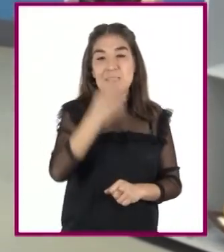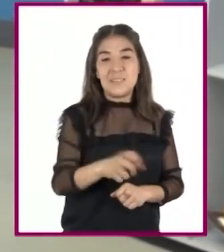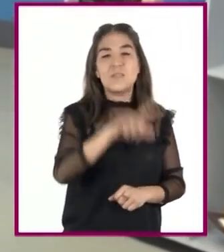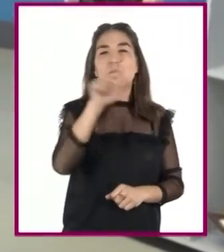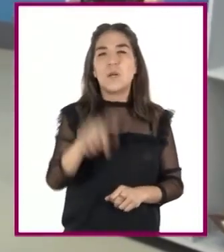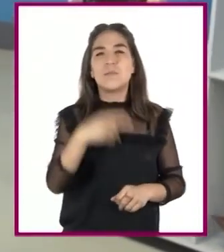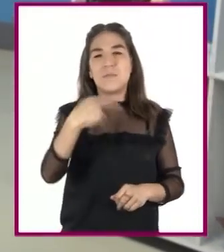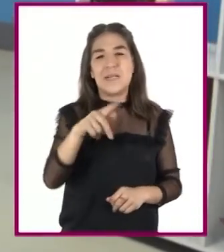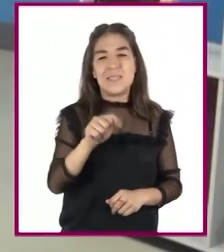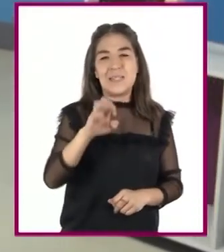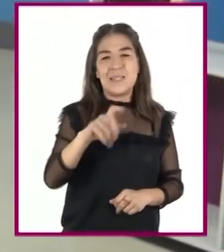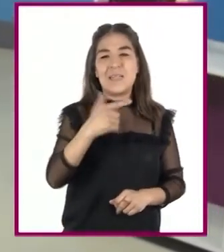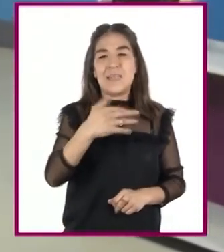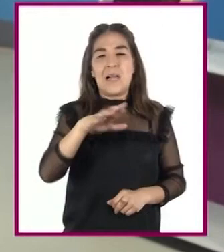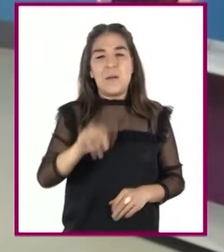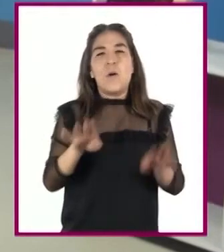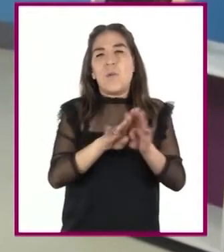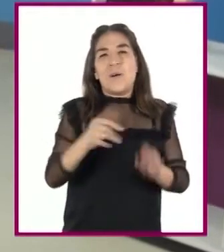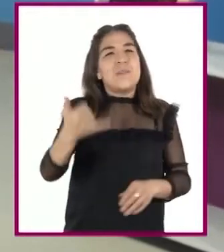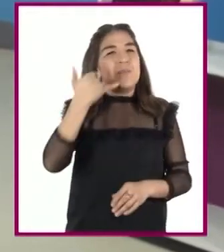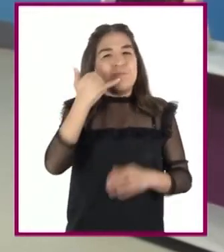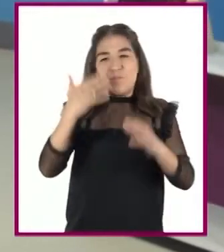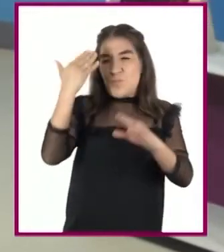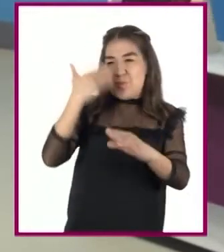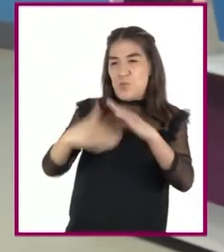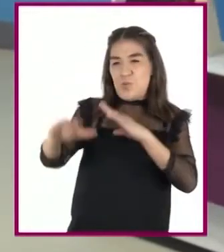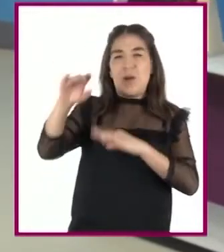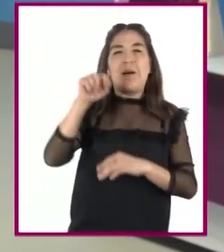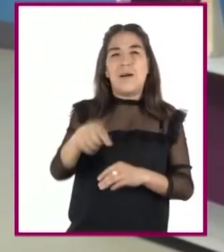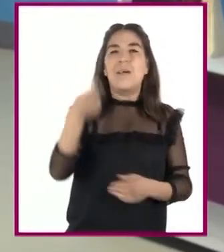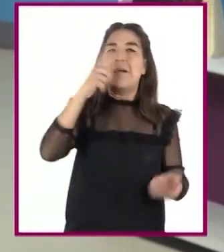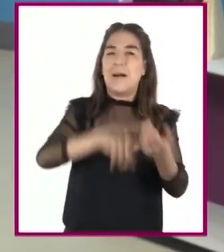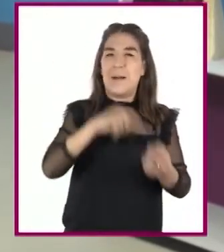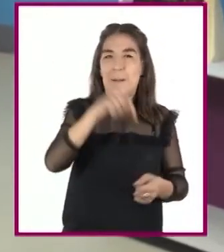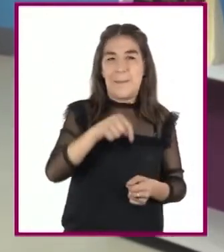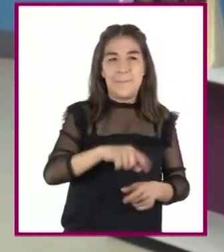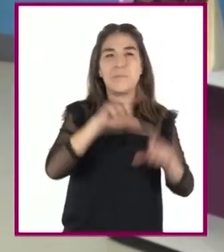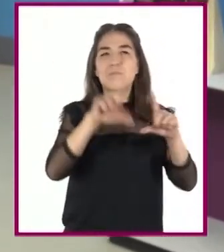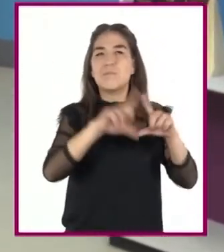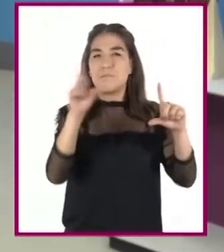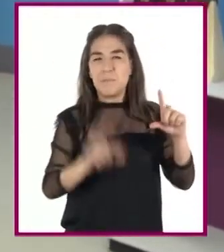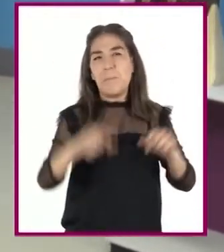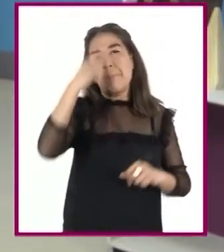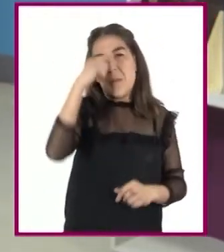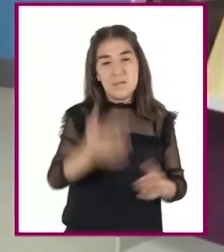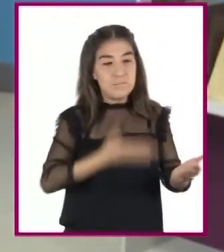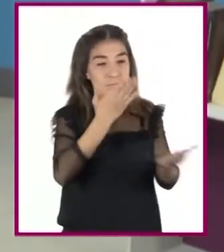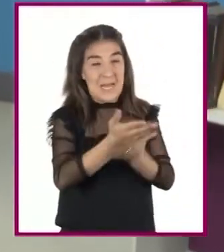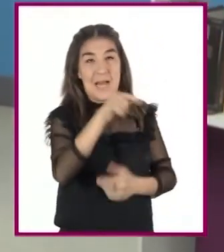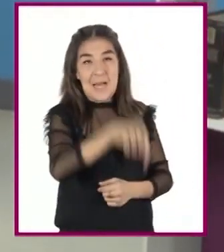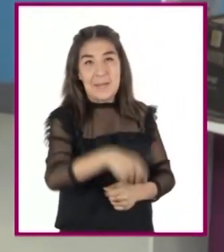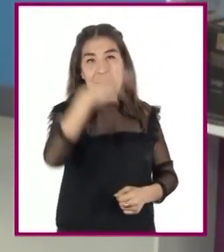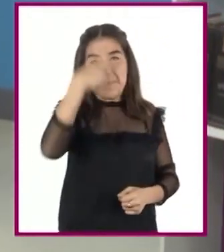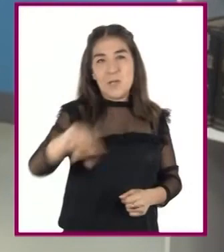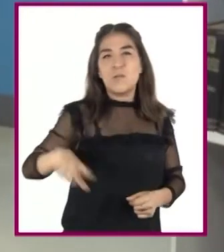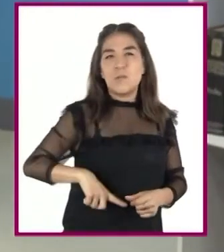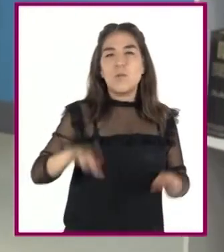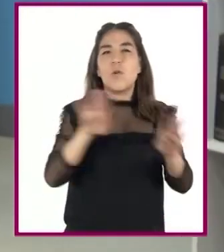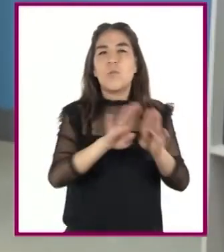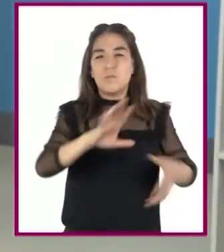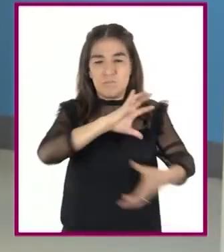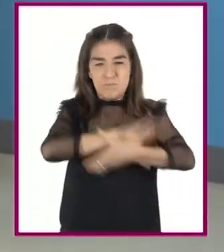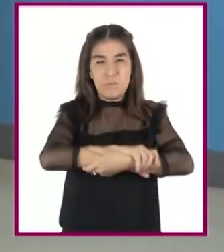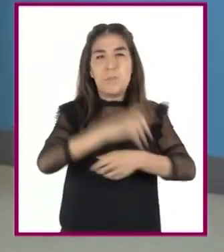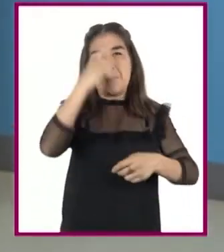el telegrama Zimmermann, enviado por Alemania a nuestro país, donde se le proponía al gobierno mexicano una alianza